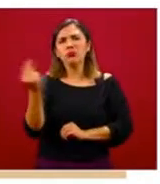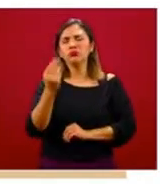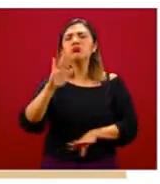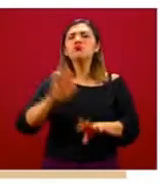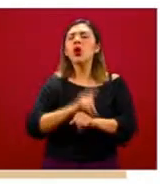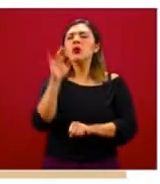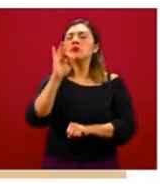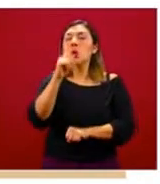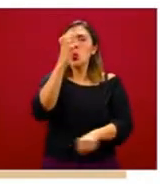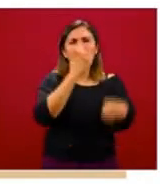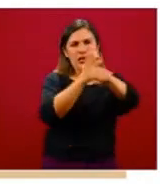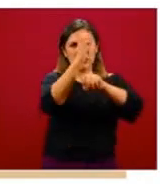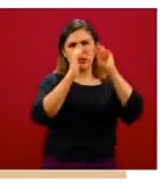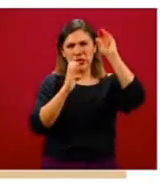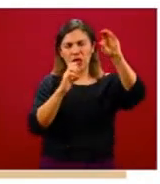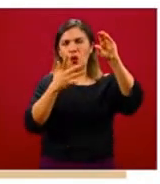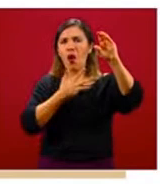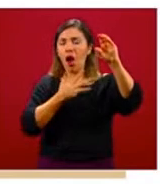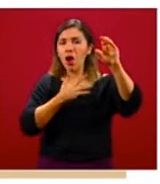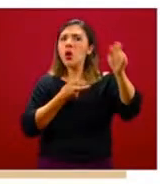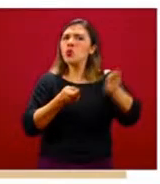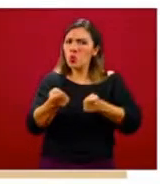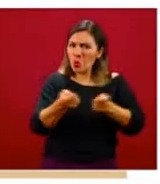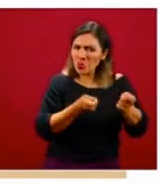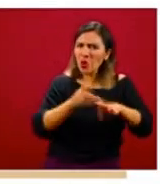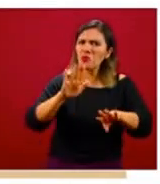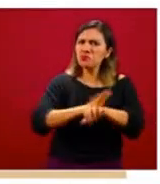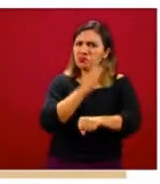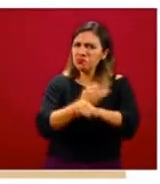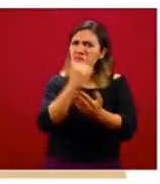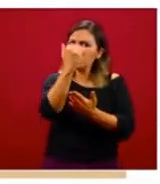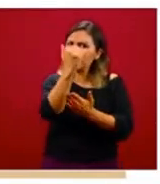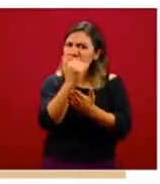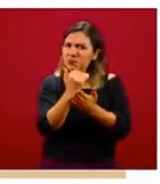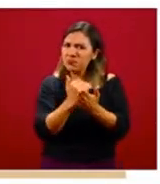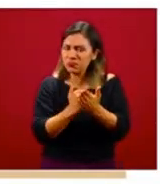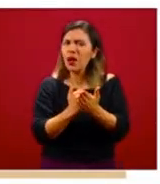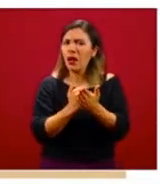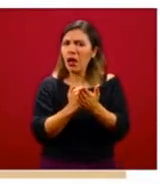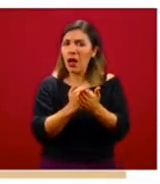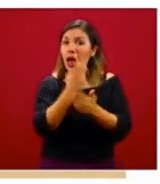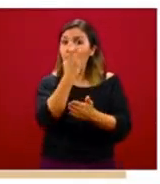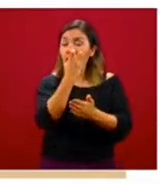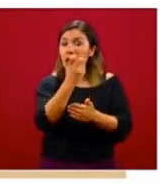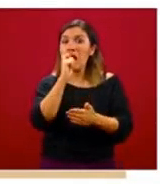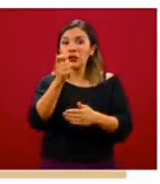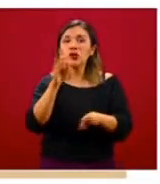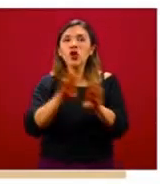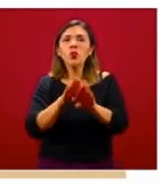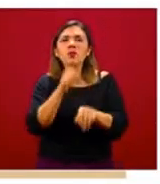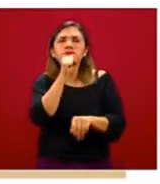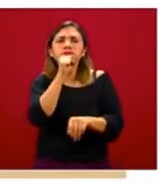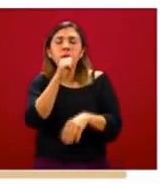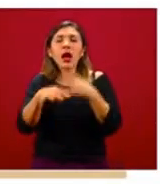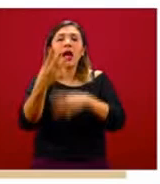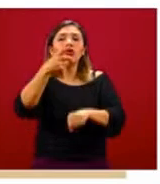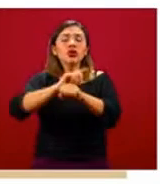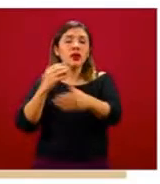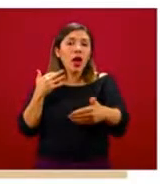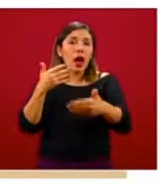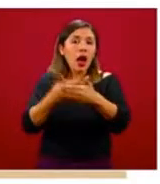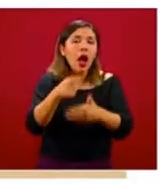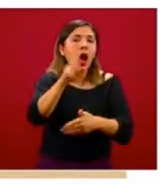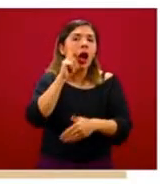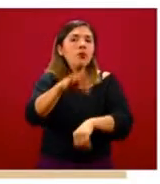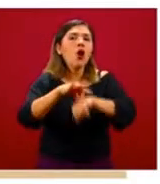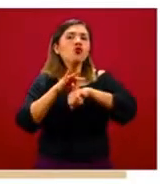en una necessarily entidad that it federativa has to empieza a haber go control y los darker. casos If a empiezan a state disminuir, has como esta es una ventana a móvil certain de los control, últimos since this 14 is a días, entonces mobile